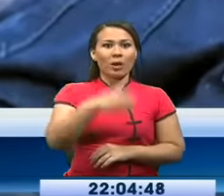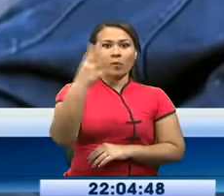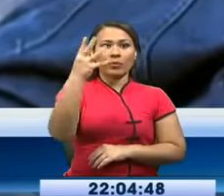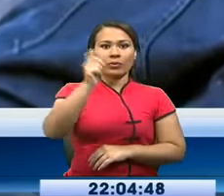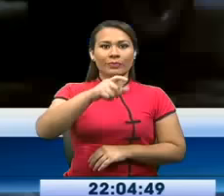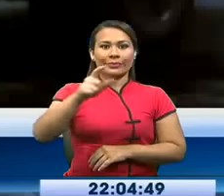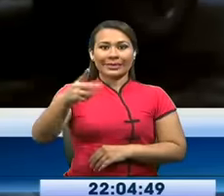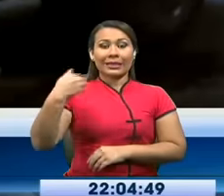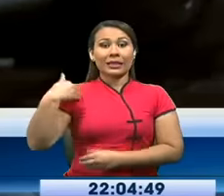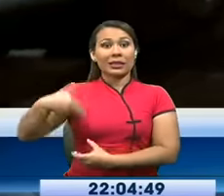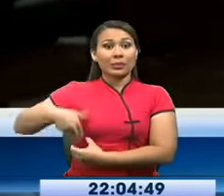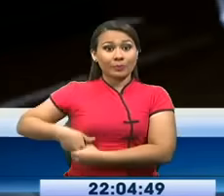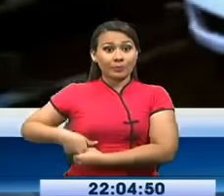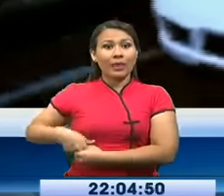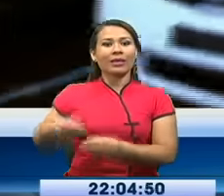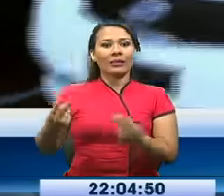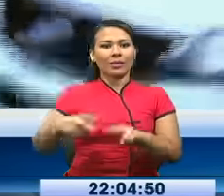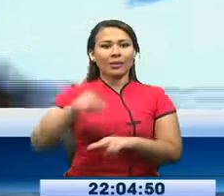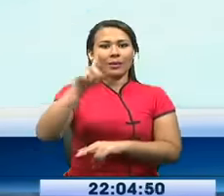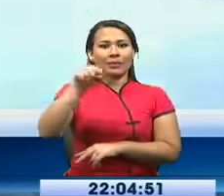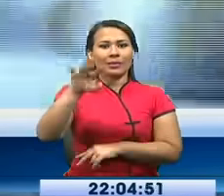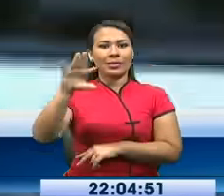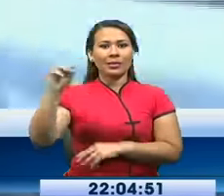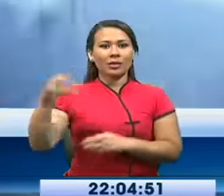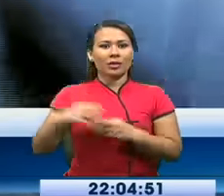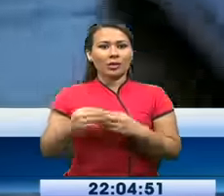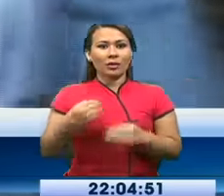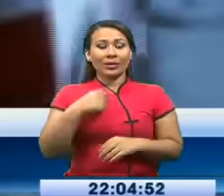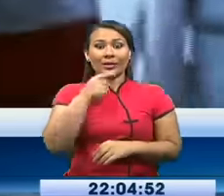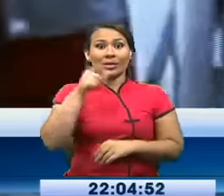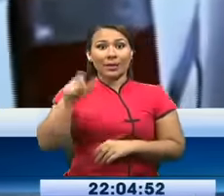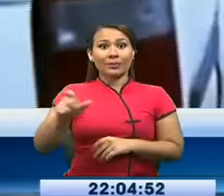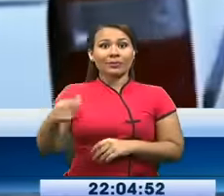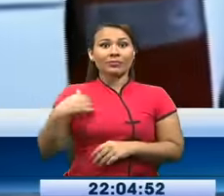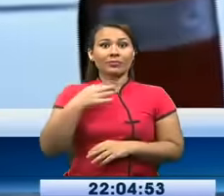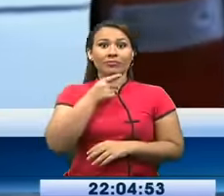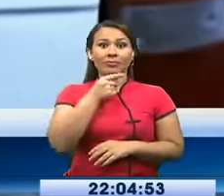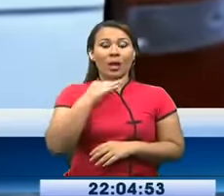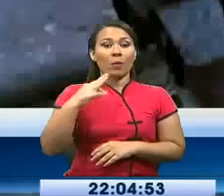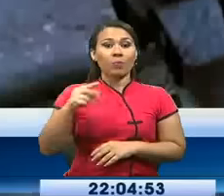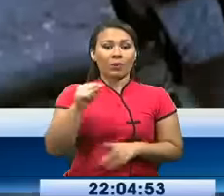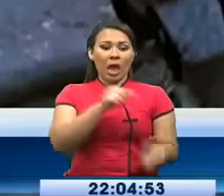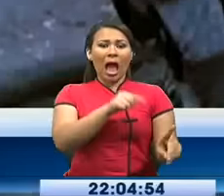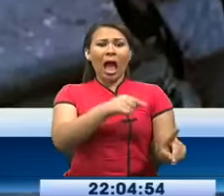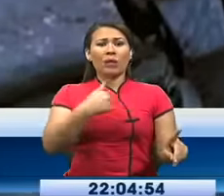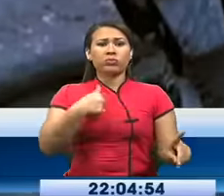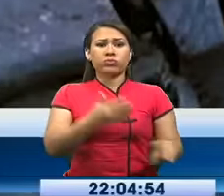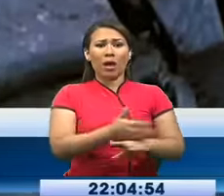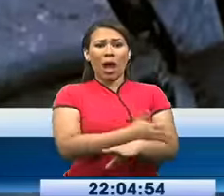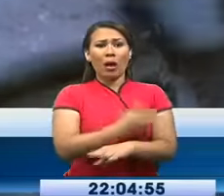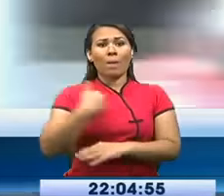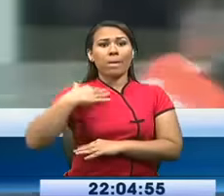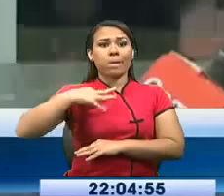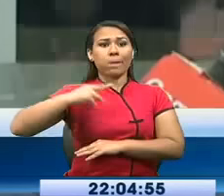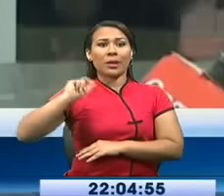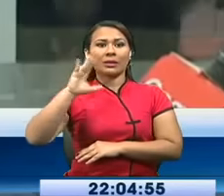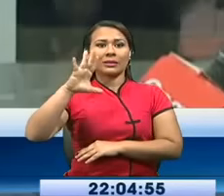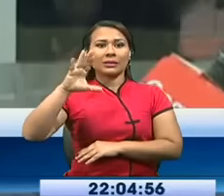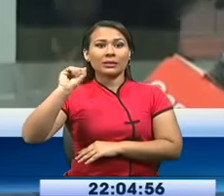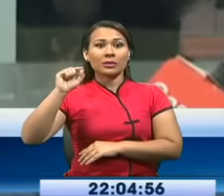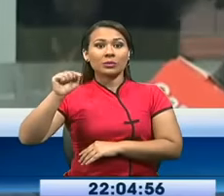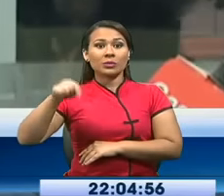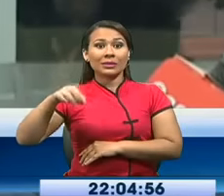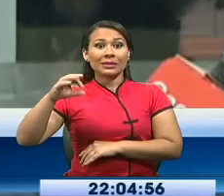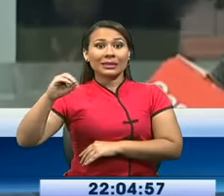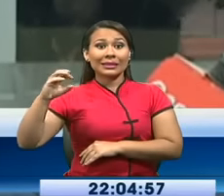Tenían un revólver y $1,500. Según afectados de un robo, serían los responsables de apoderarse de $50,000. No tienen